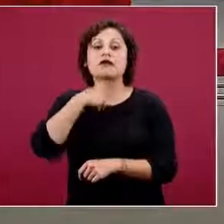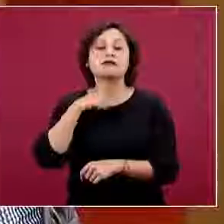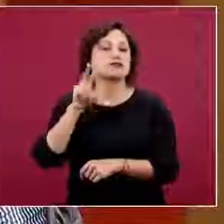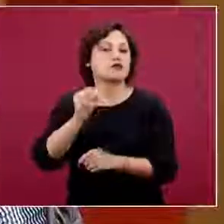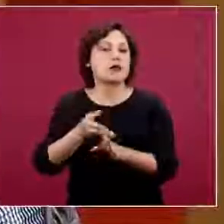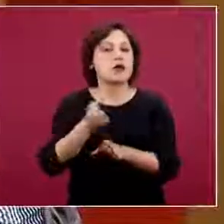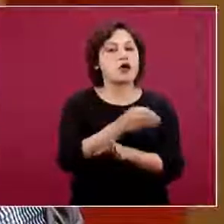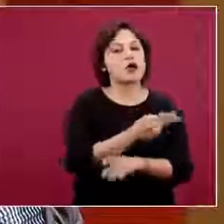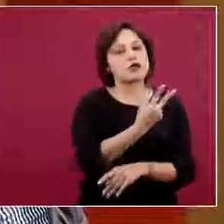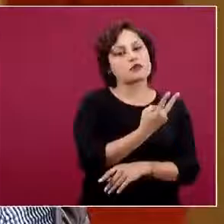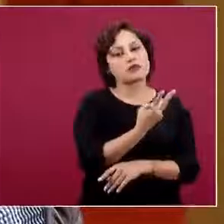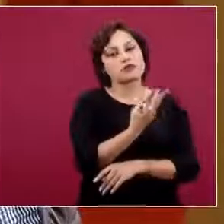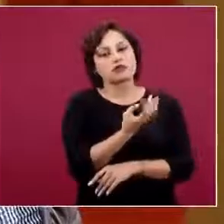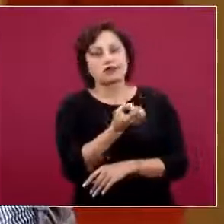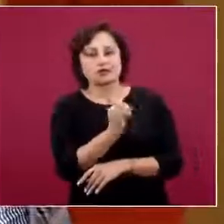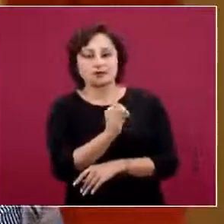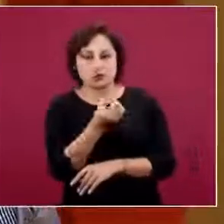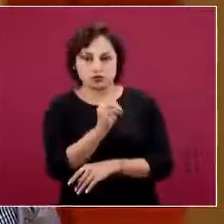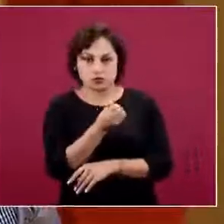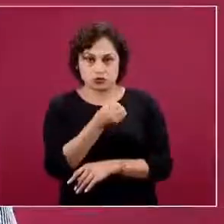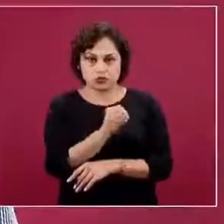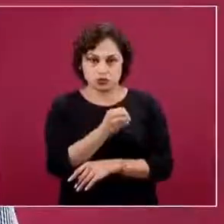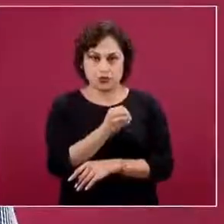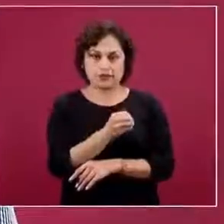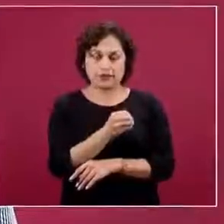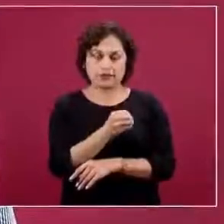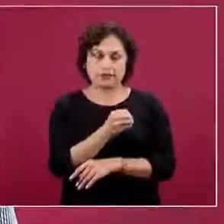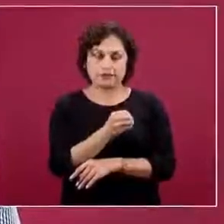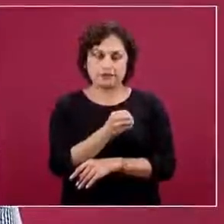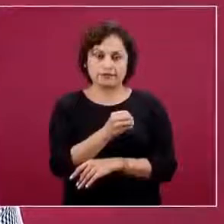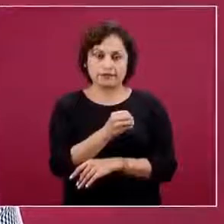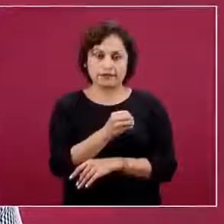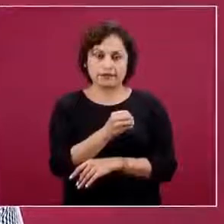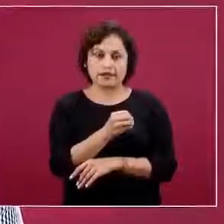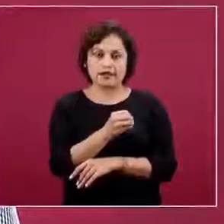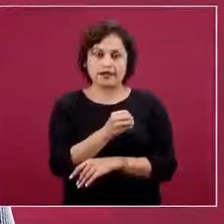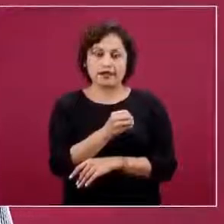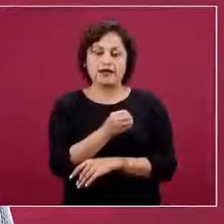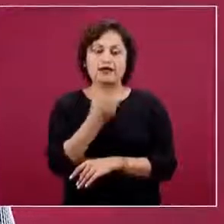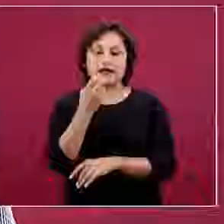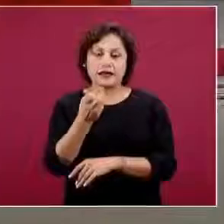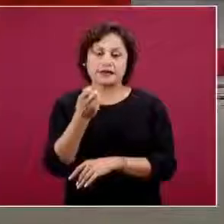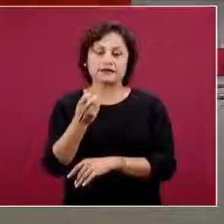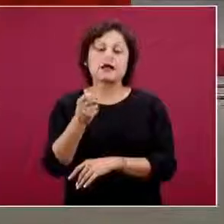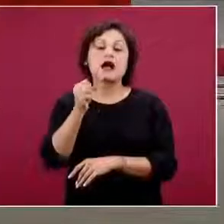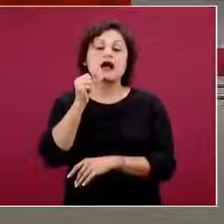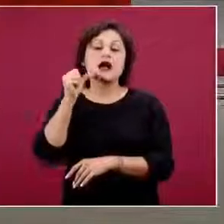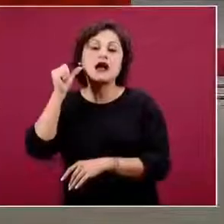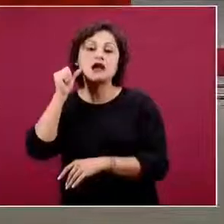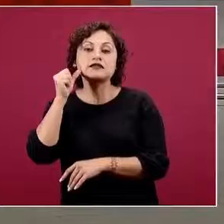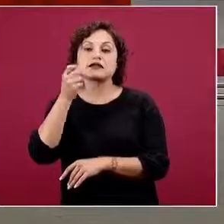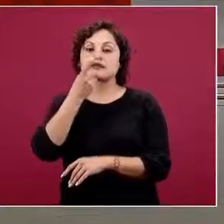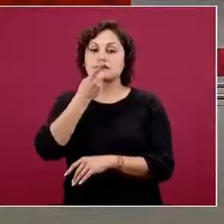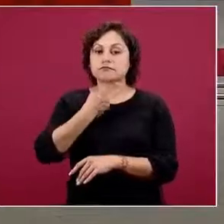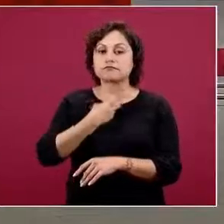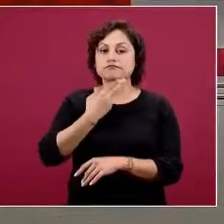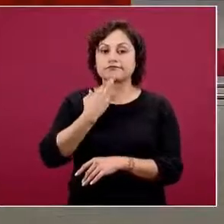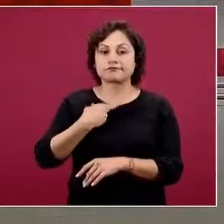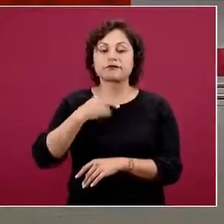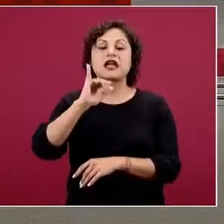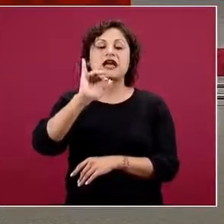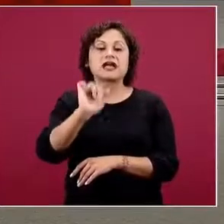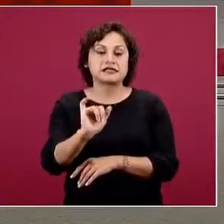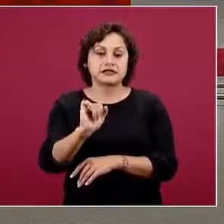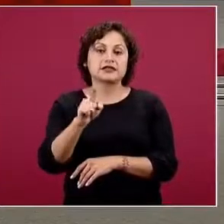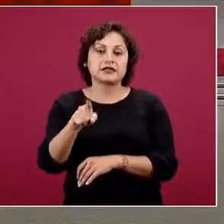2-3 de octubre, igual que cuando salió positiva SARS-CoV-2 de influenza, ¿no? Entonces, por lo tanto, en una